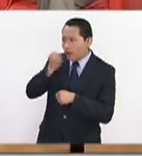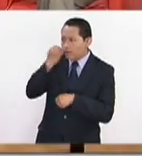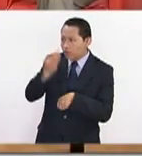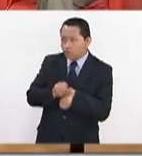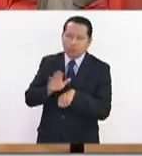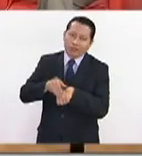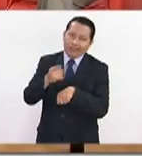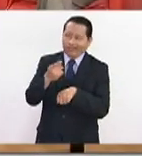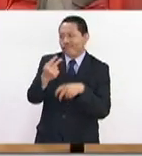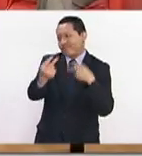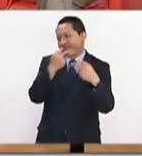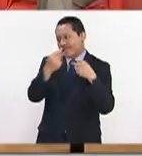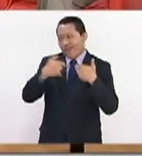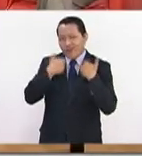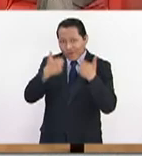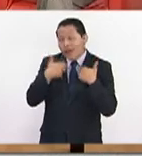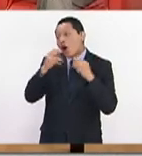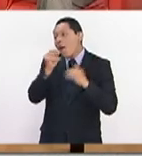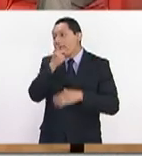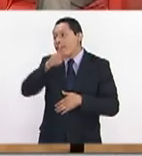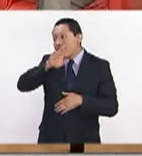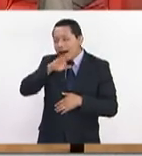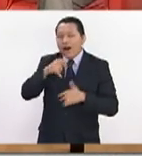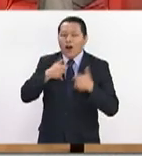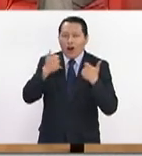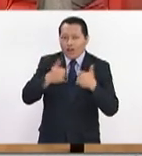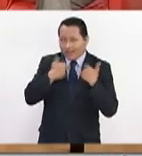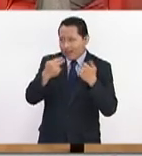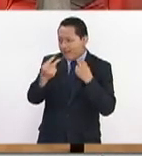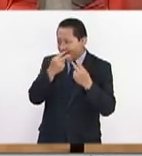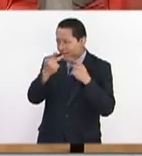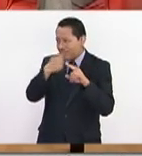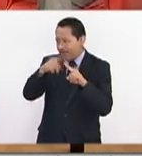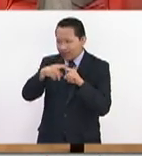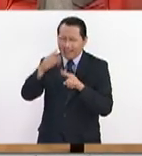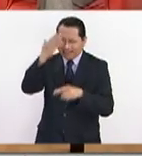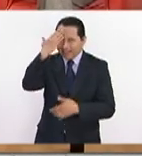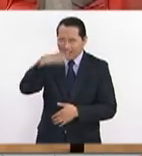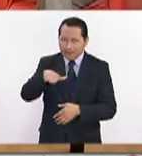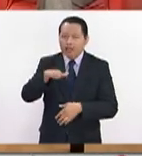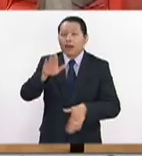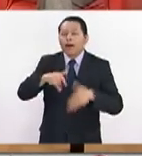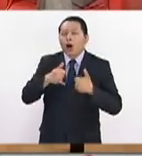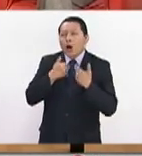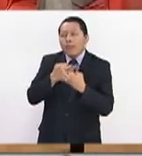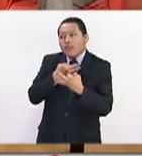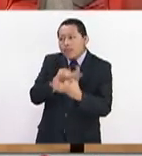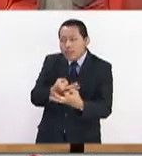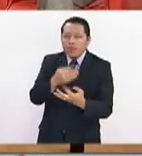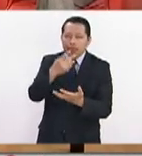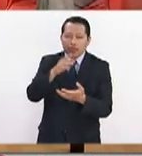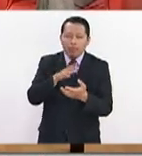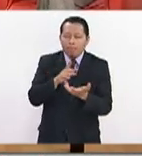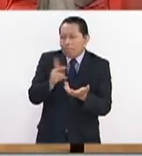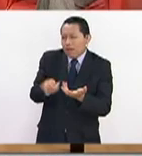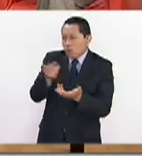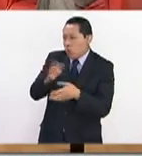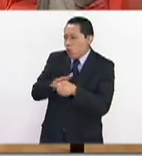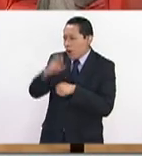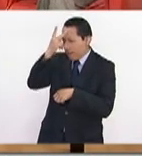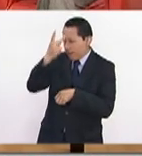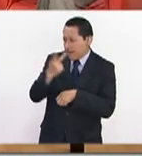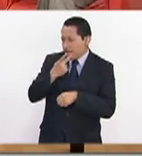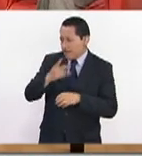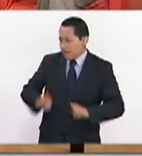joven que nos está viendo o papás de jóvenes que nos están viendo, que ven que los jóvenes tienen ciertas inclinaciones, aptitudes, qué tipo de perfil es el que se